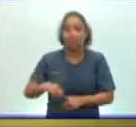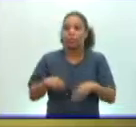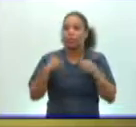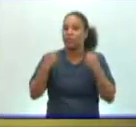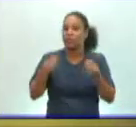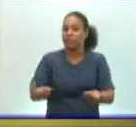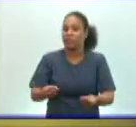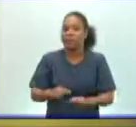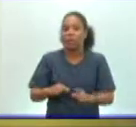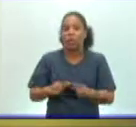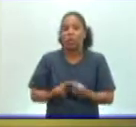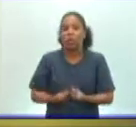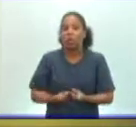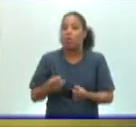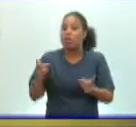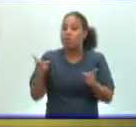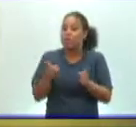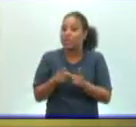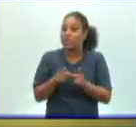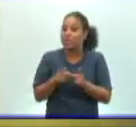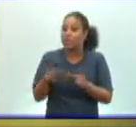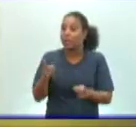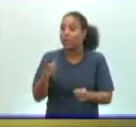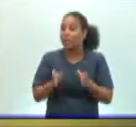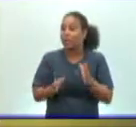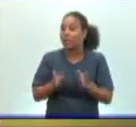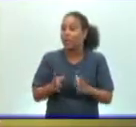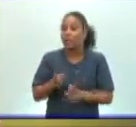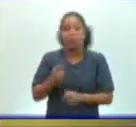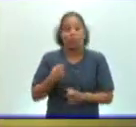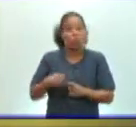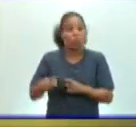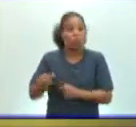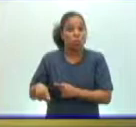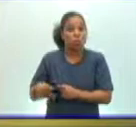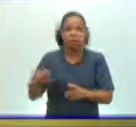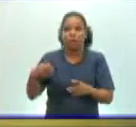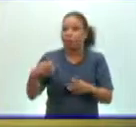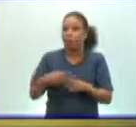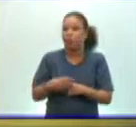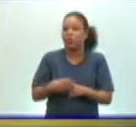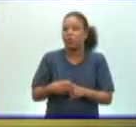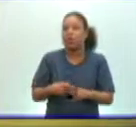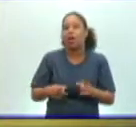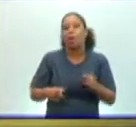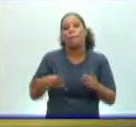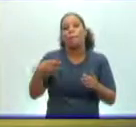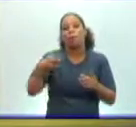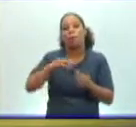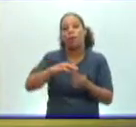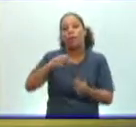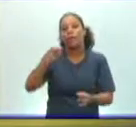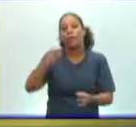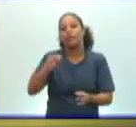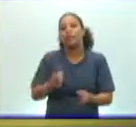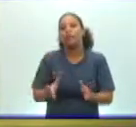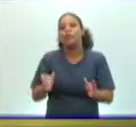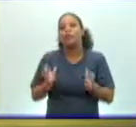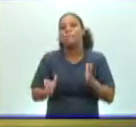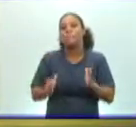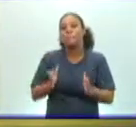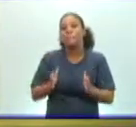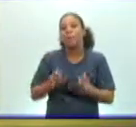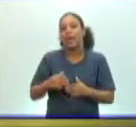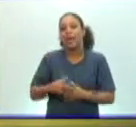dados por semirrectas de origen común que son cortadas por rectas paralelas. Entonces vamos a